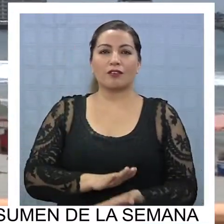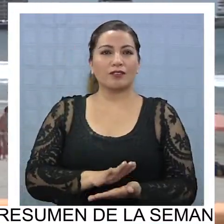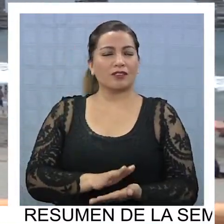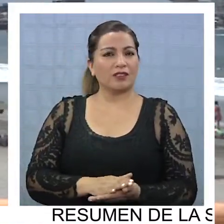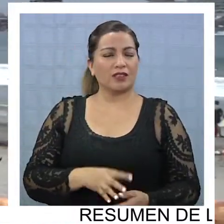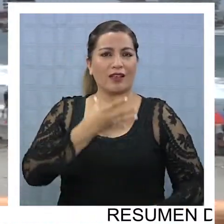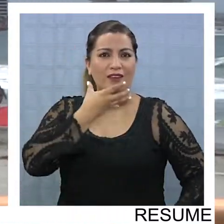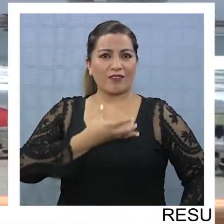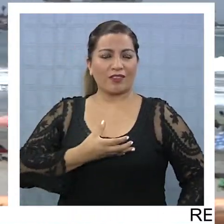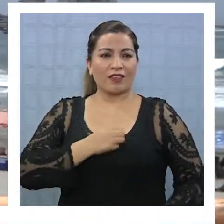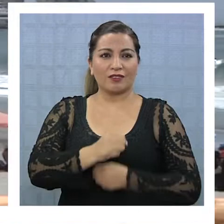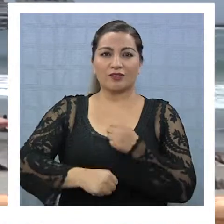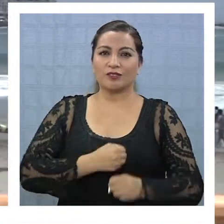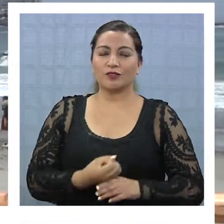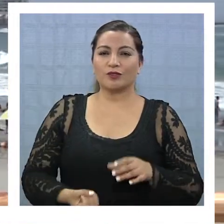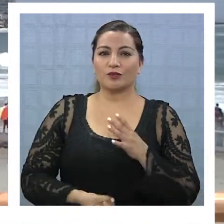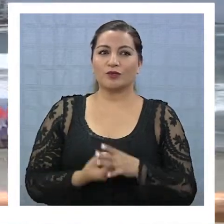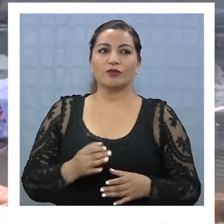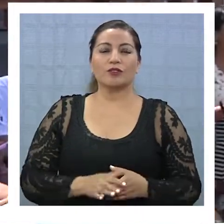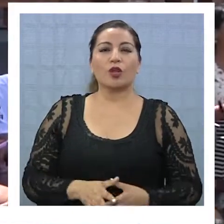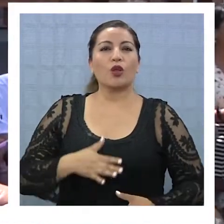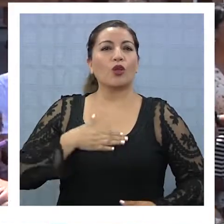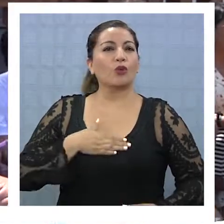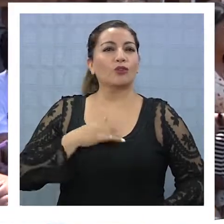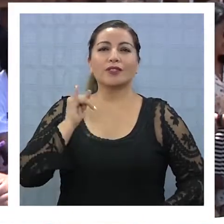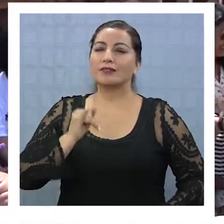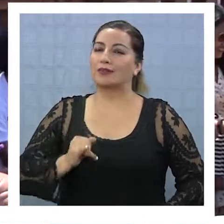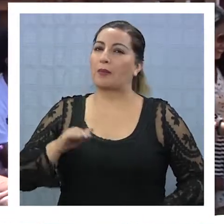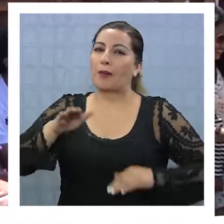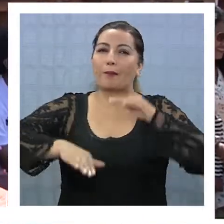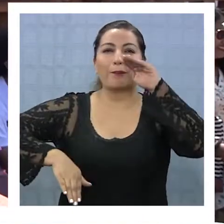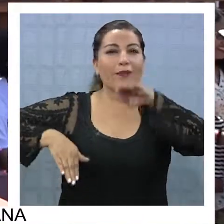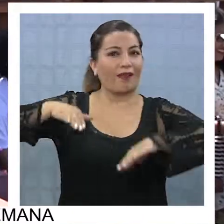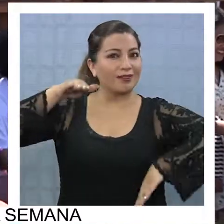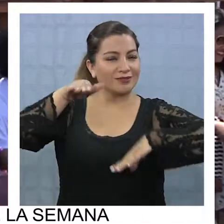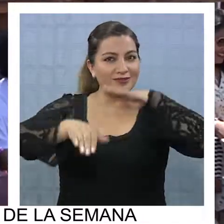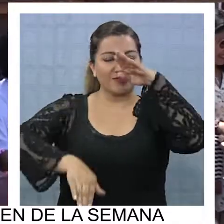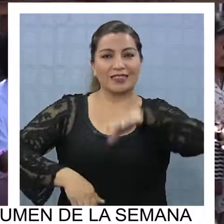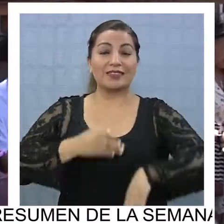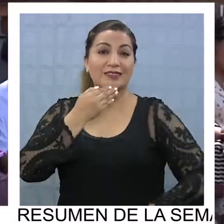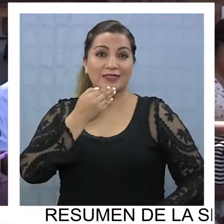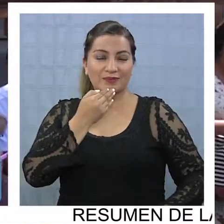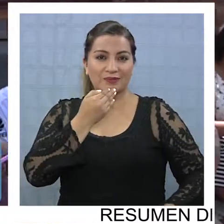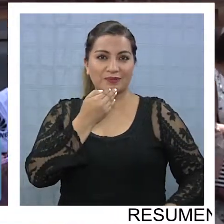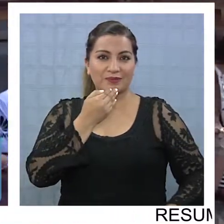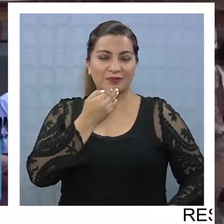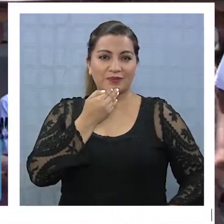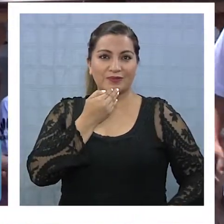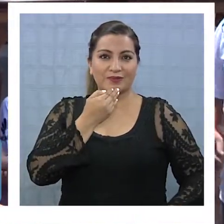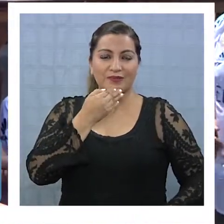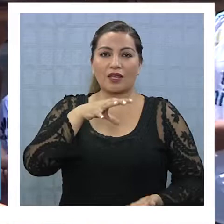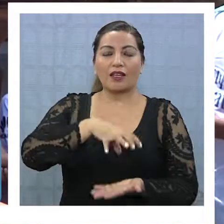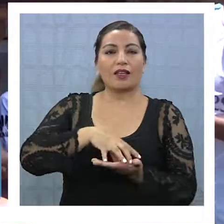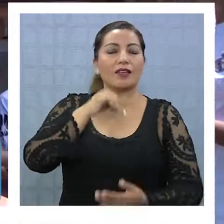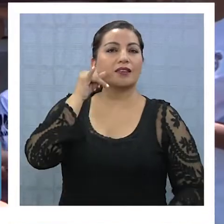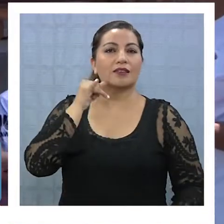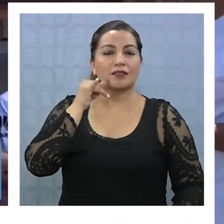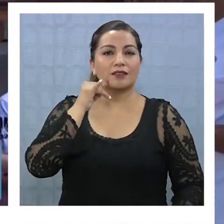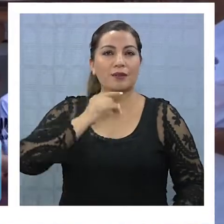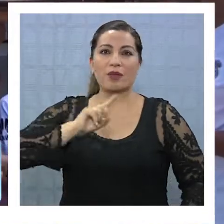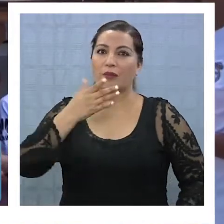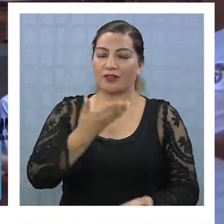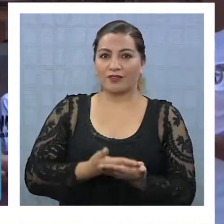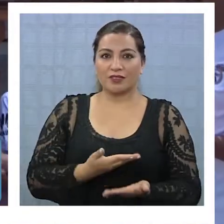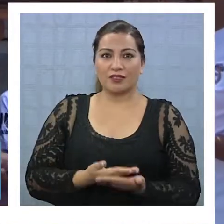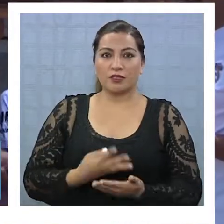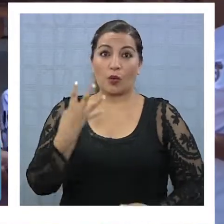vinieron a pasar las fiestas. Lo que nos gusta más atrás siempre es el mar, las playas. Y aparte de solas, la misma